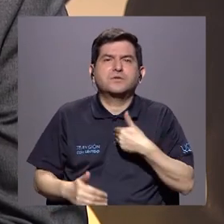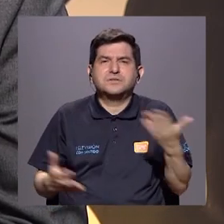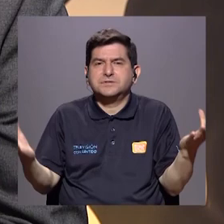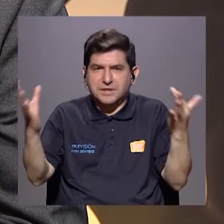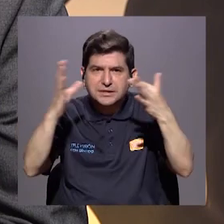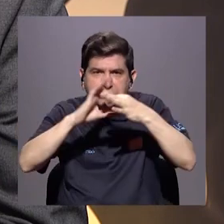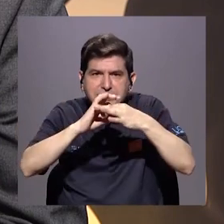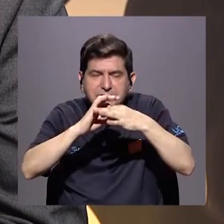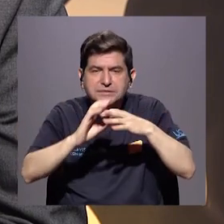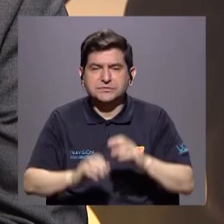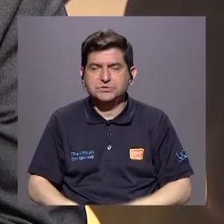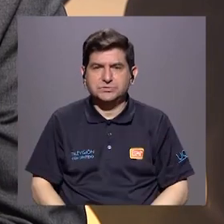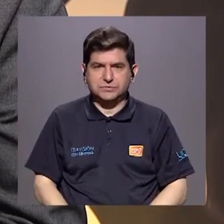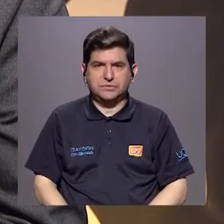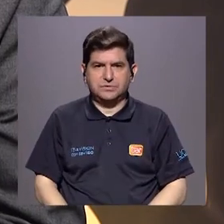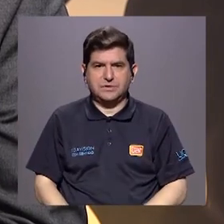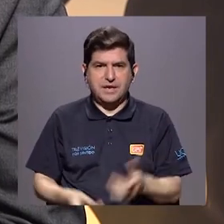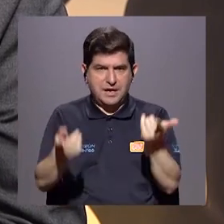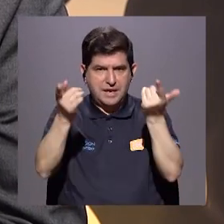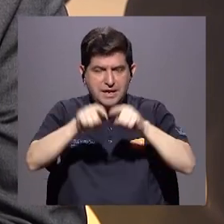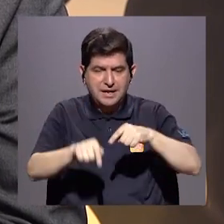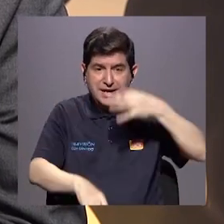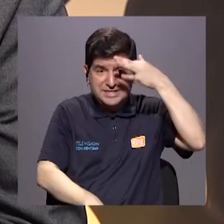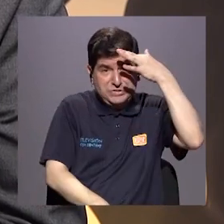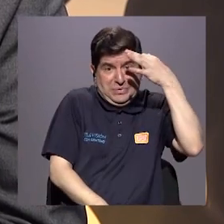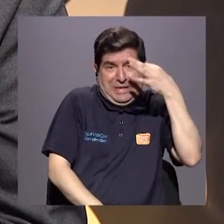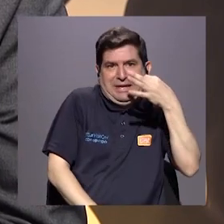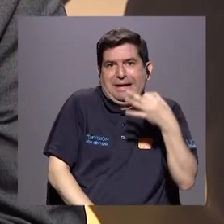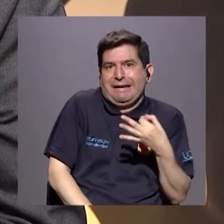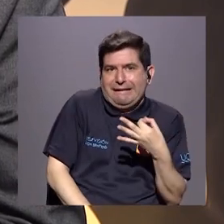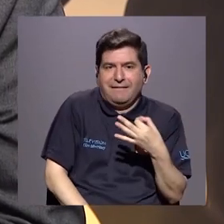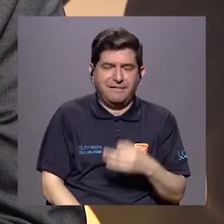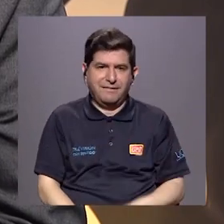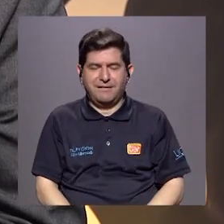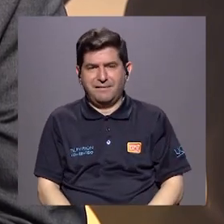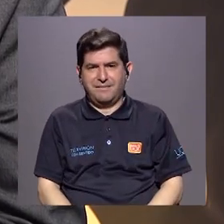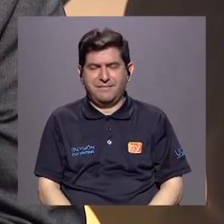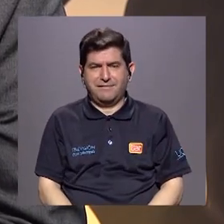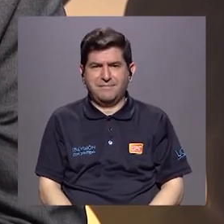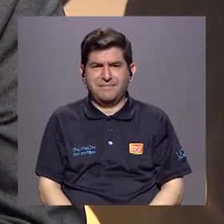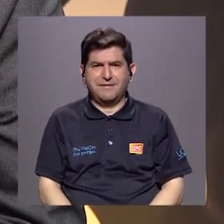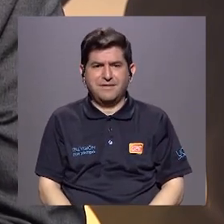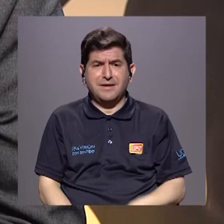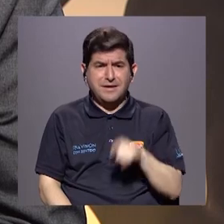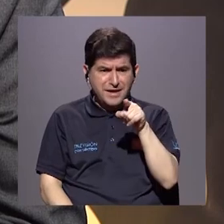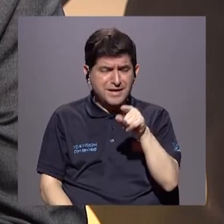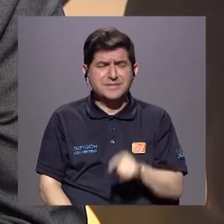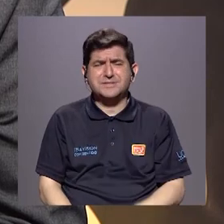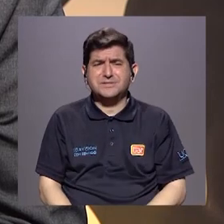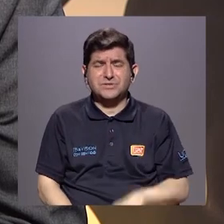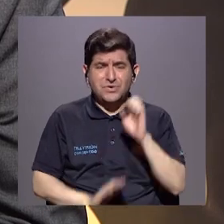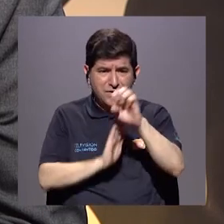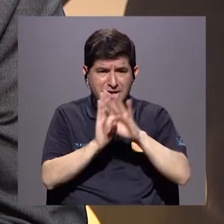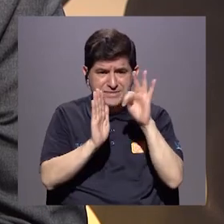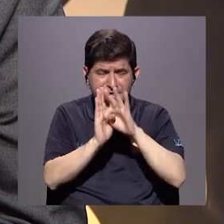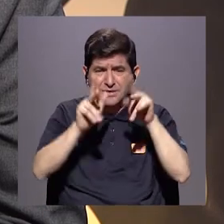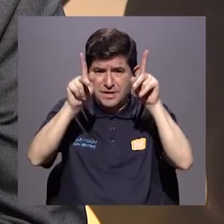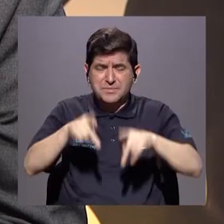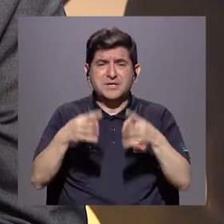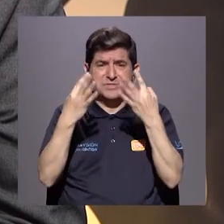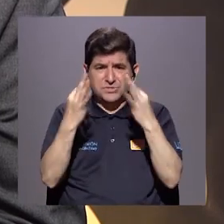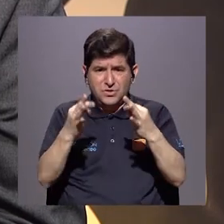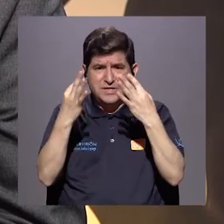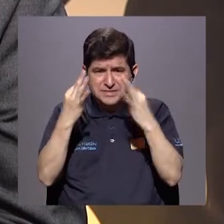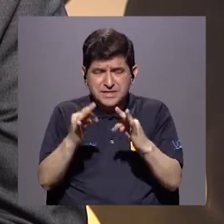con creer digamos auténticamente y esto genera un estigma sobre las personas que han intentado